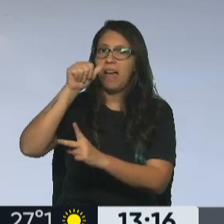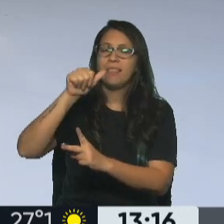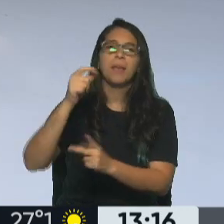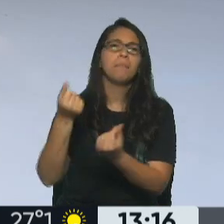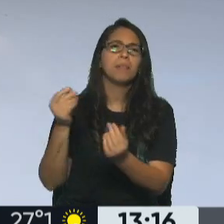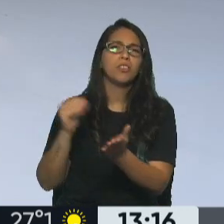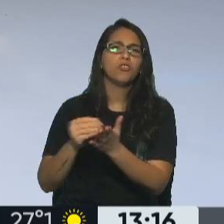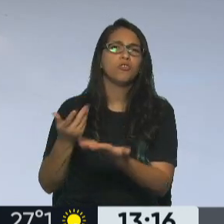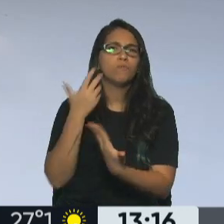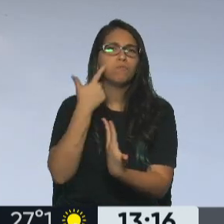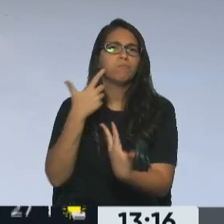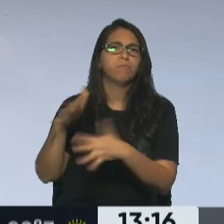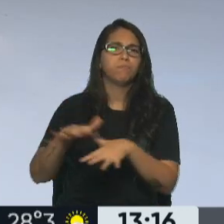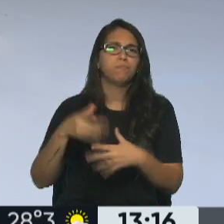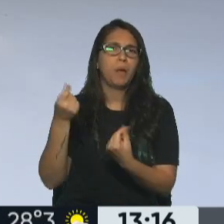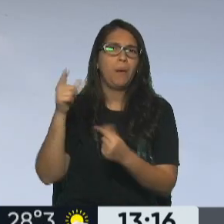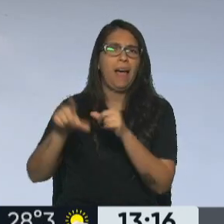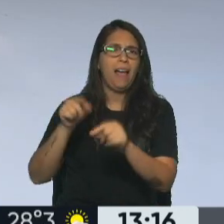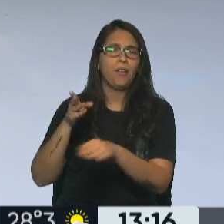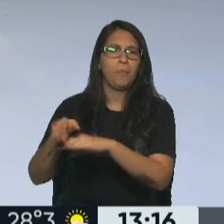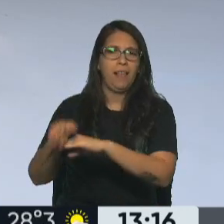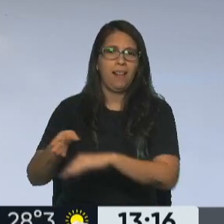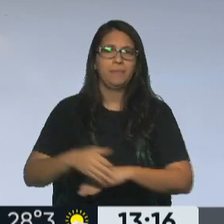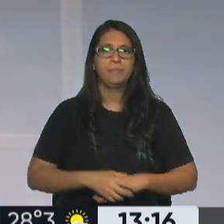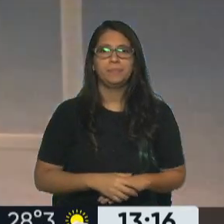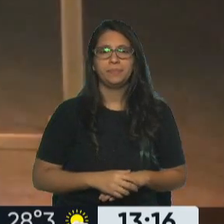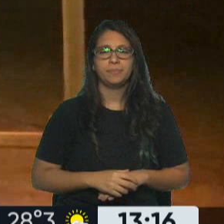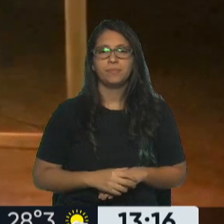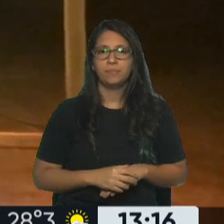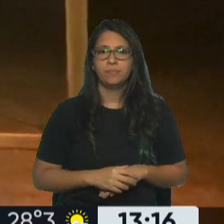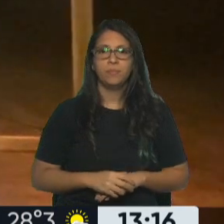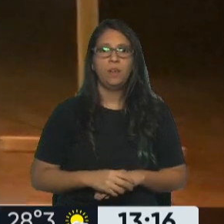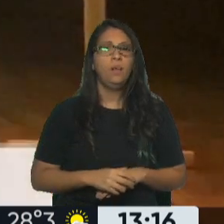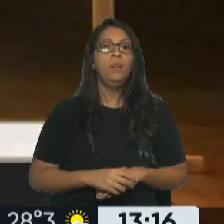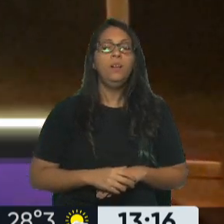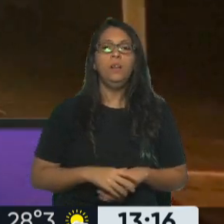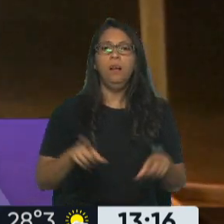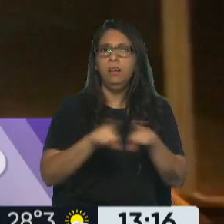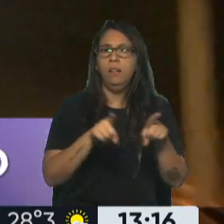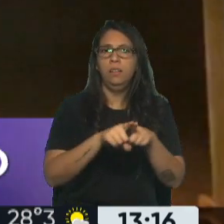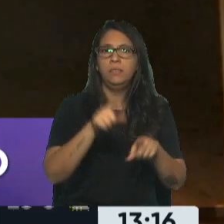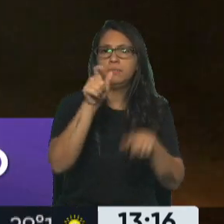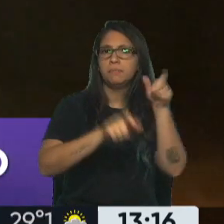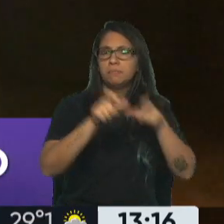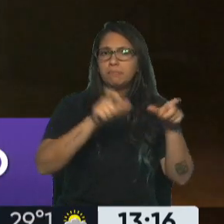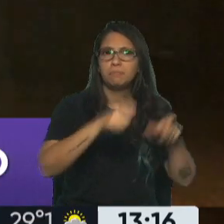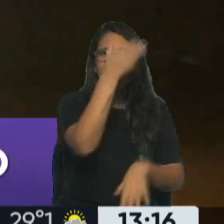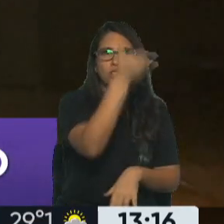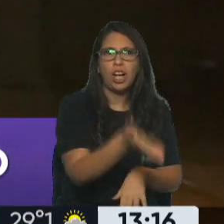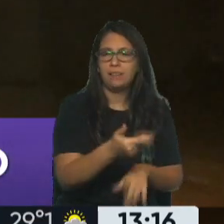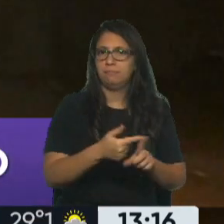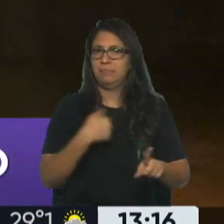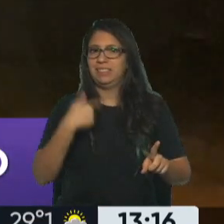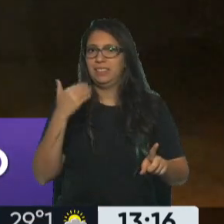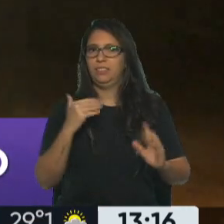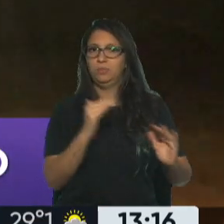populares en una sala magnífica que adora el teatro argentino pasa lo mismo que le pasa al personaje la verdad que es un poco